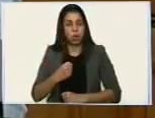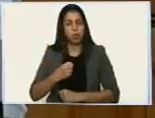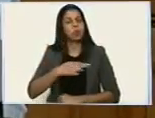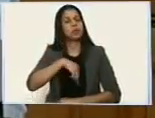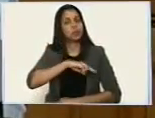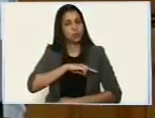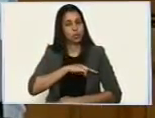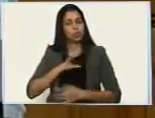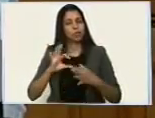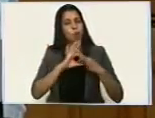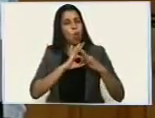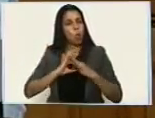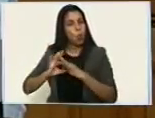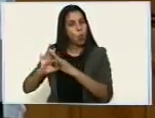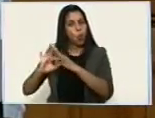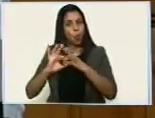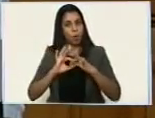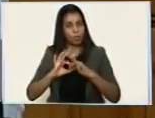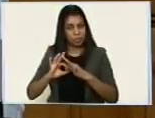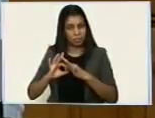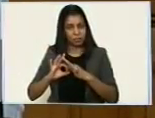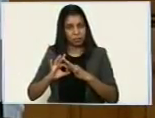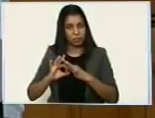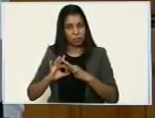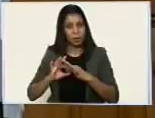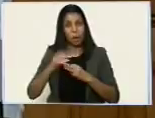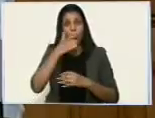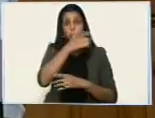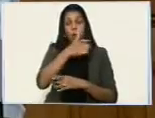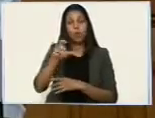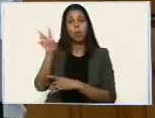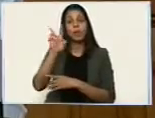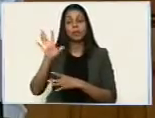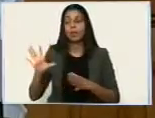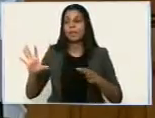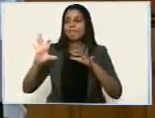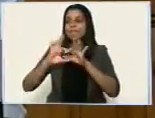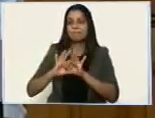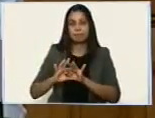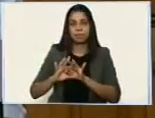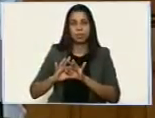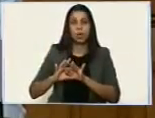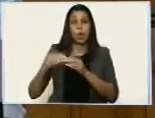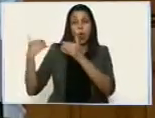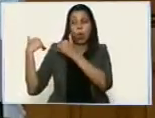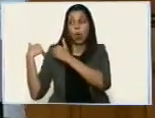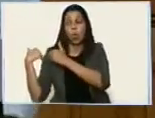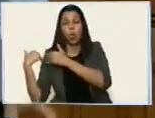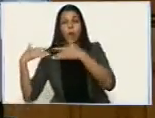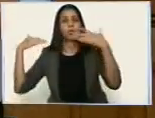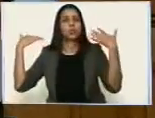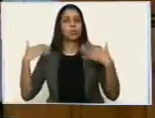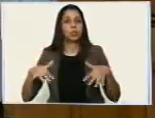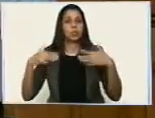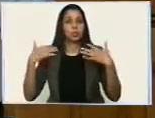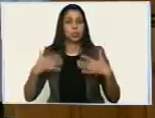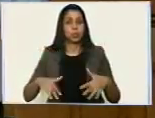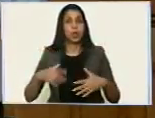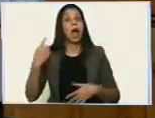en sintonía con toda la población para asumir enormes responsabilidades. Querido